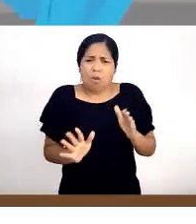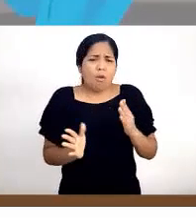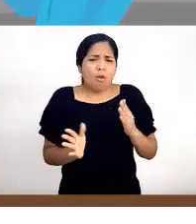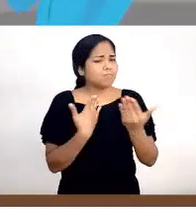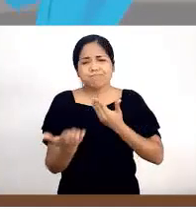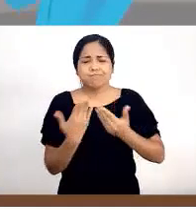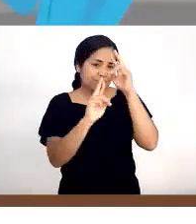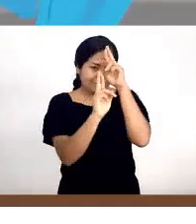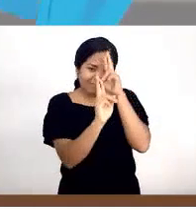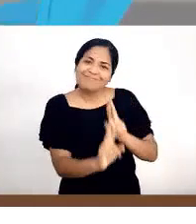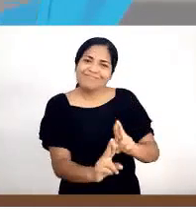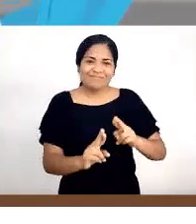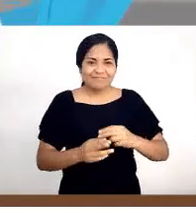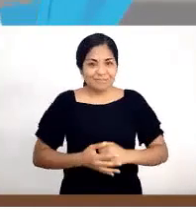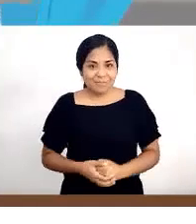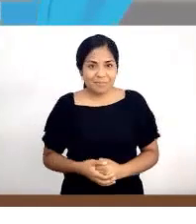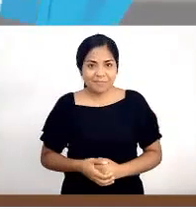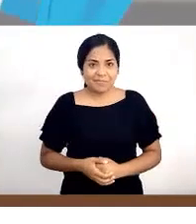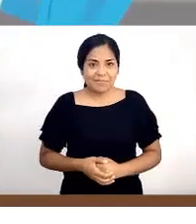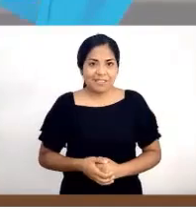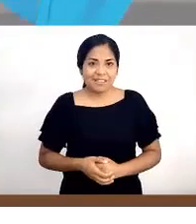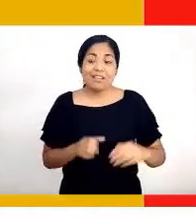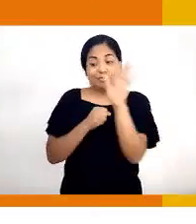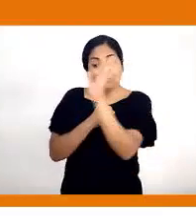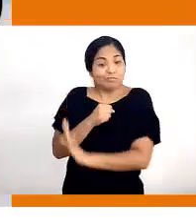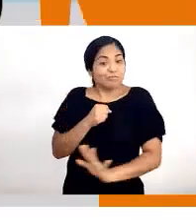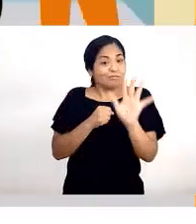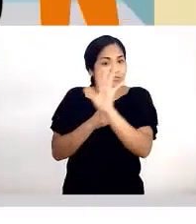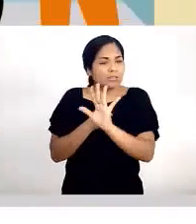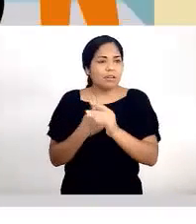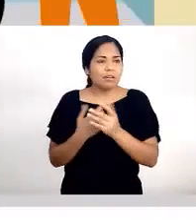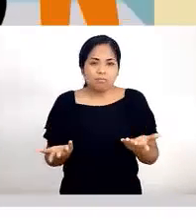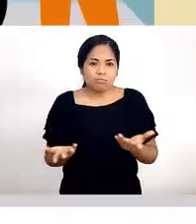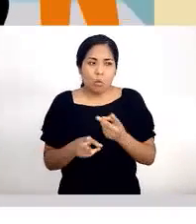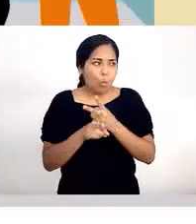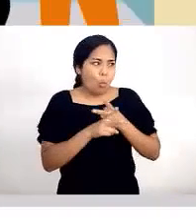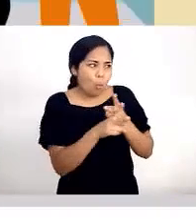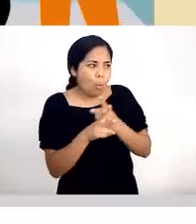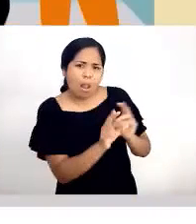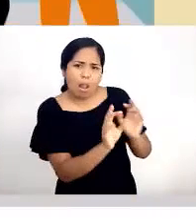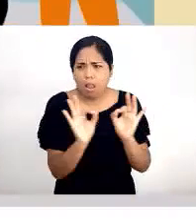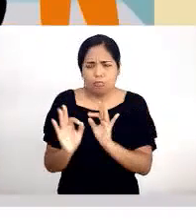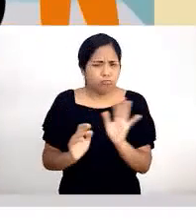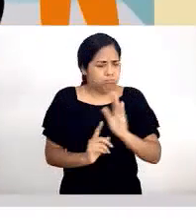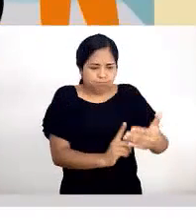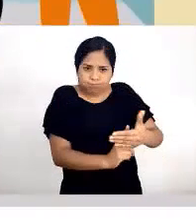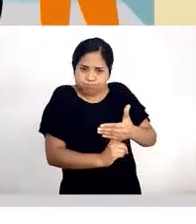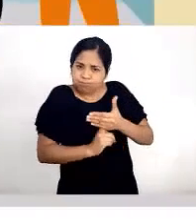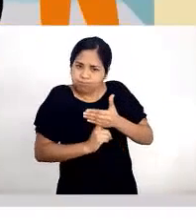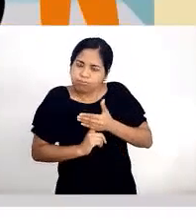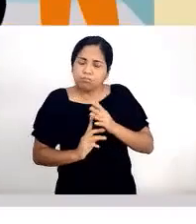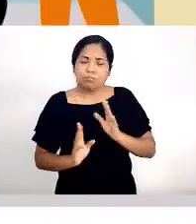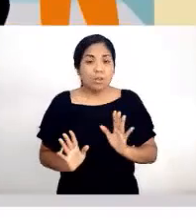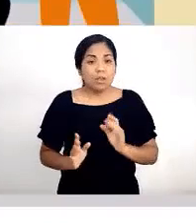alguna discapacidad, siempre te trataremos muy bien. ¡Seguridad! Nunca te pondremos en riesgo ni dejaremos que sufras